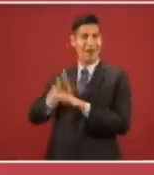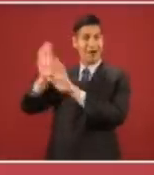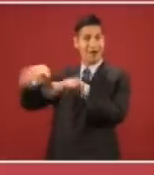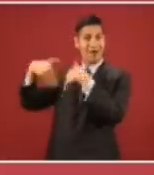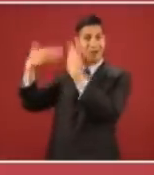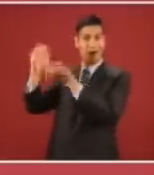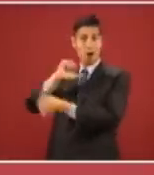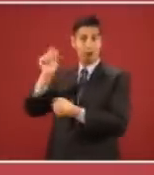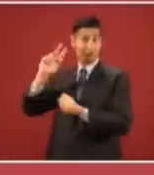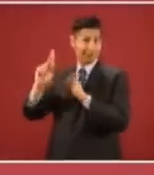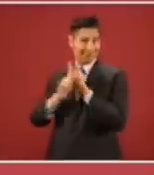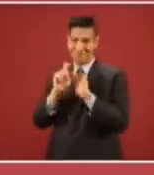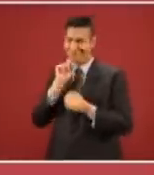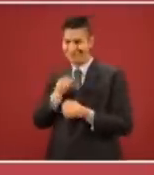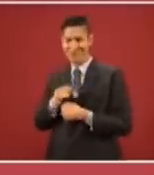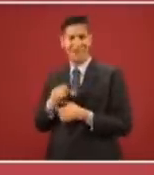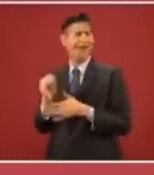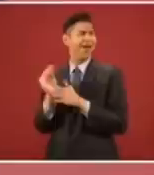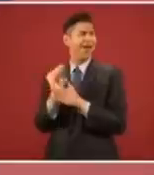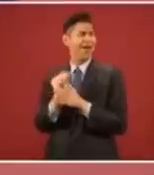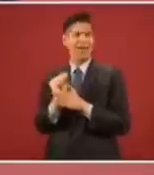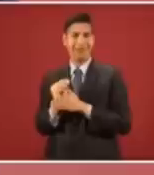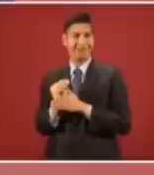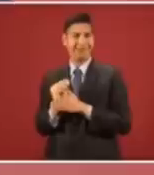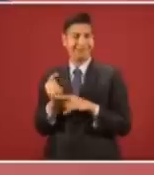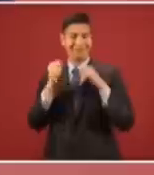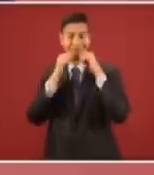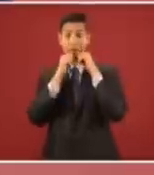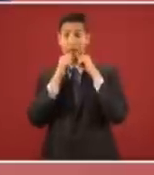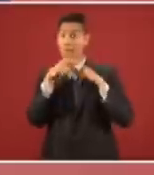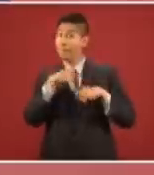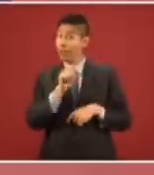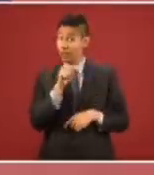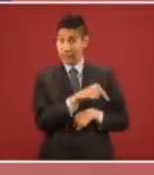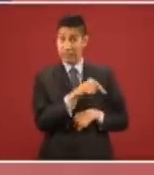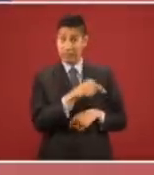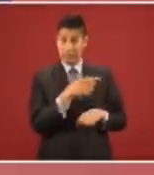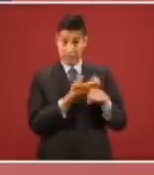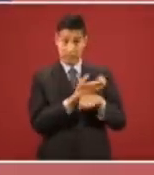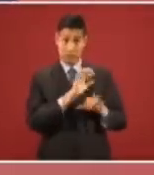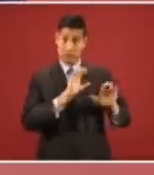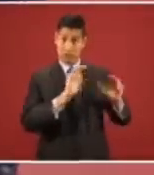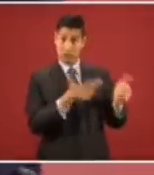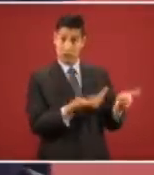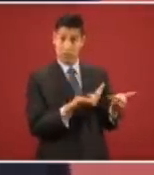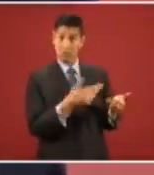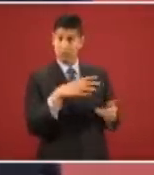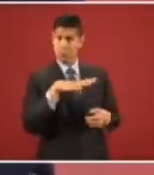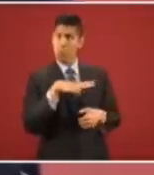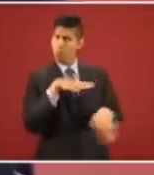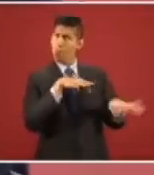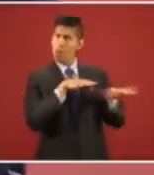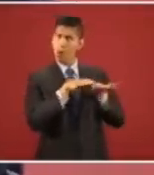Entonces, en Chiapas se le está dando trabajo a